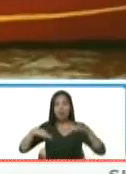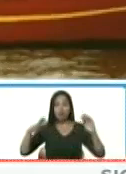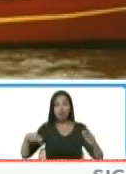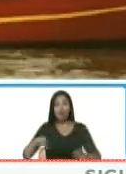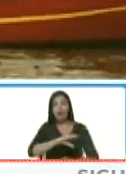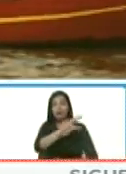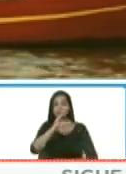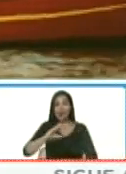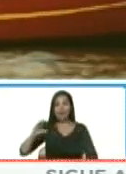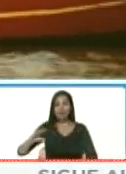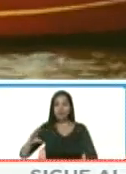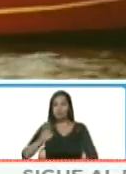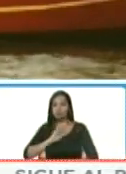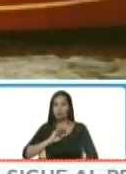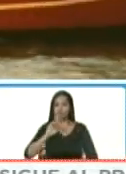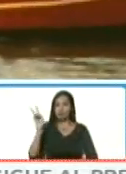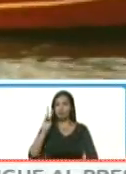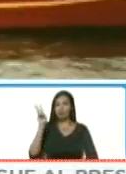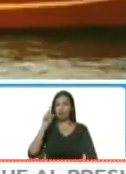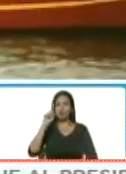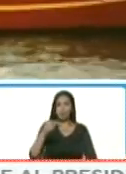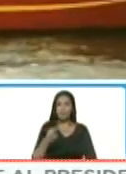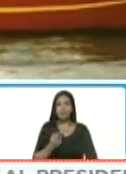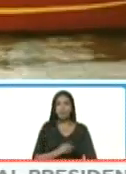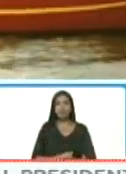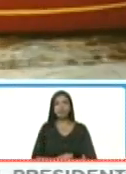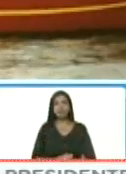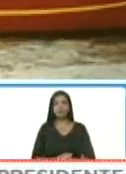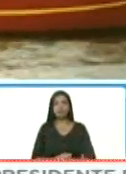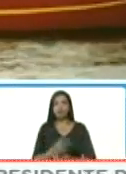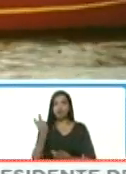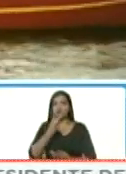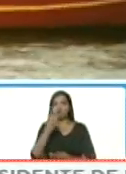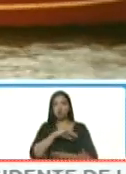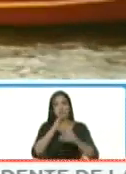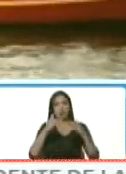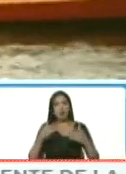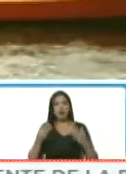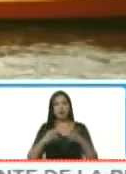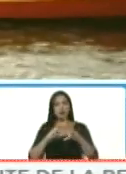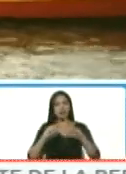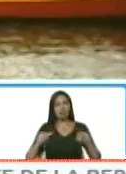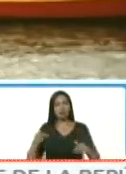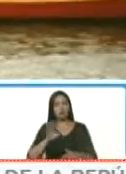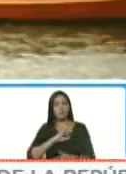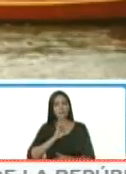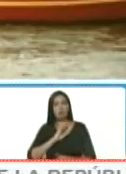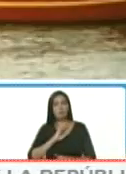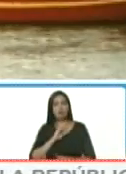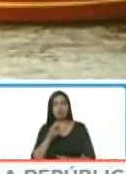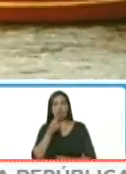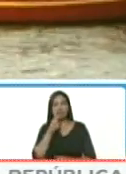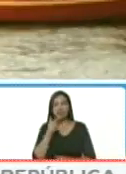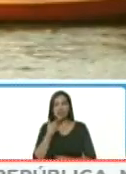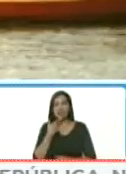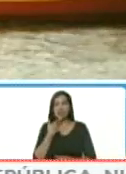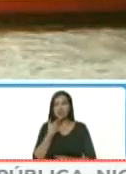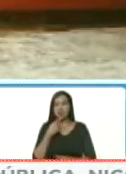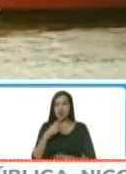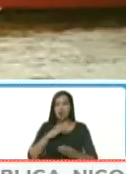Caribe y Atlántico, que forma parte del territorio de Venezuela, no le pertenece a Donald